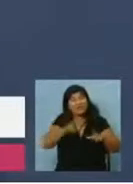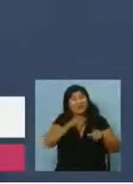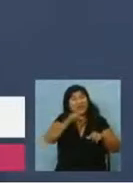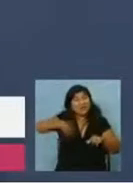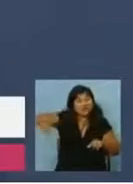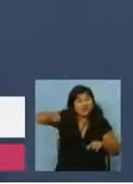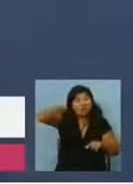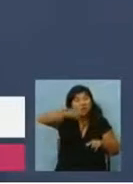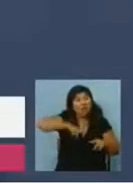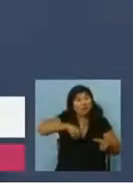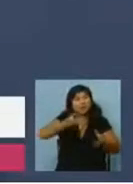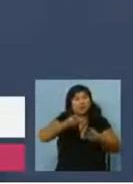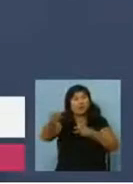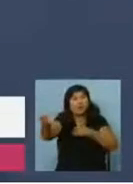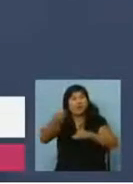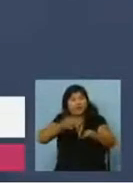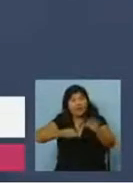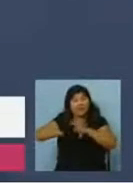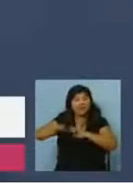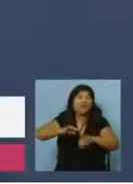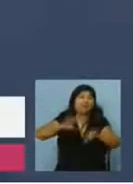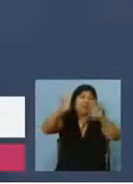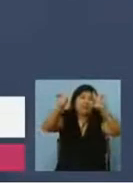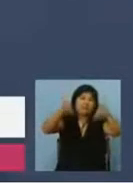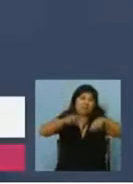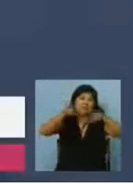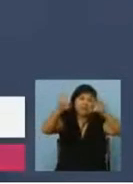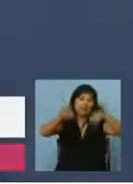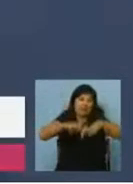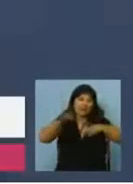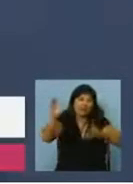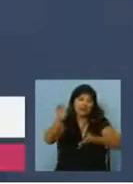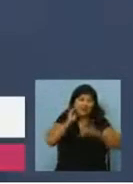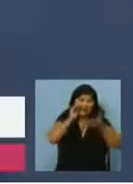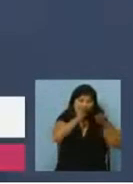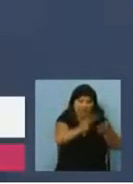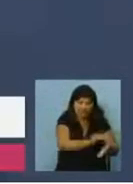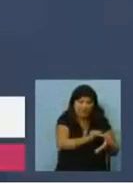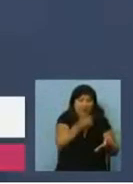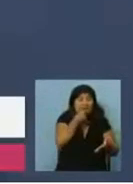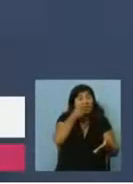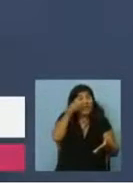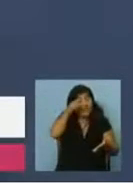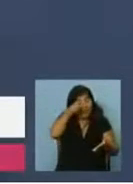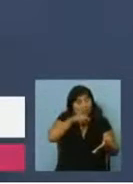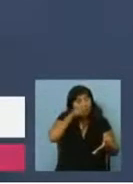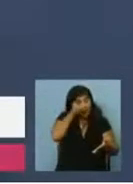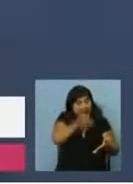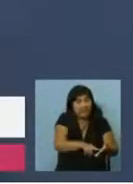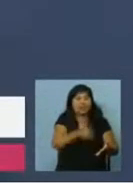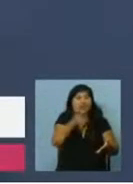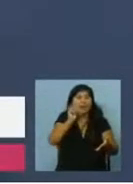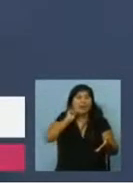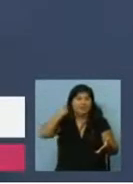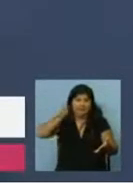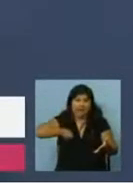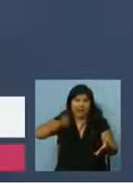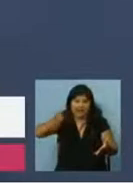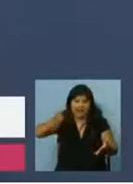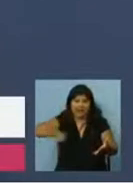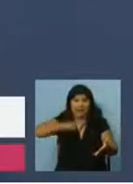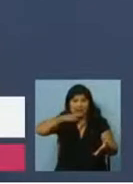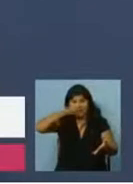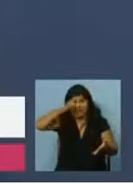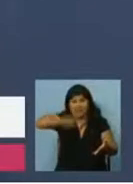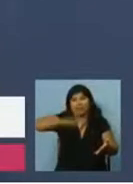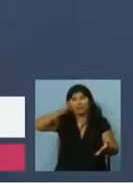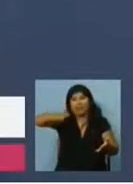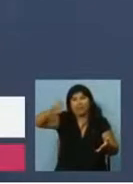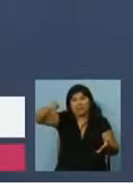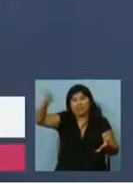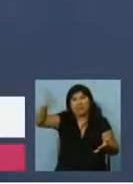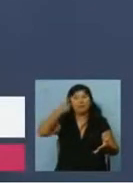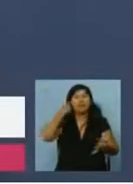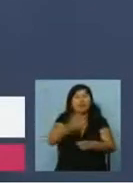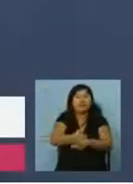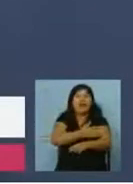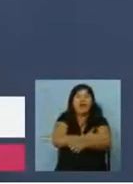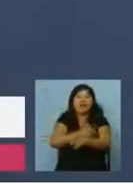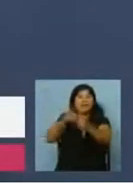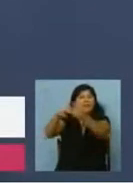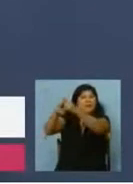y los beneficios. Pero no nos olvidemos que tenemos créditos, ¿no? Ya hay que pagar. Ya ayer, por ejemplo, había un vencimiento de